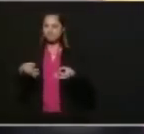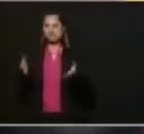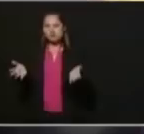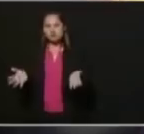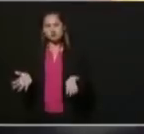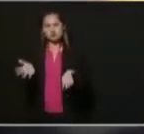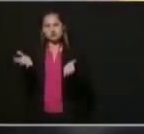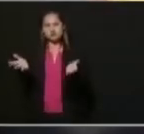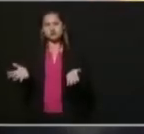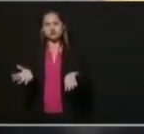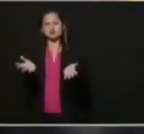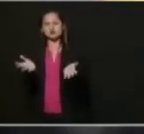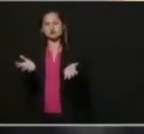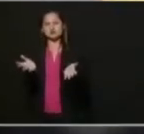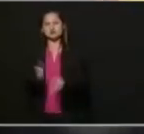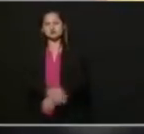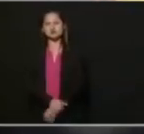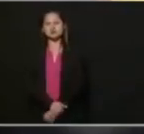Vamos